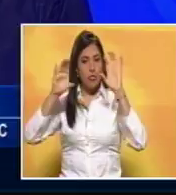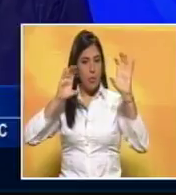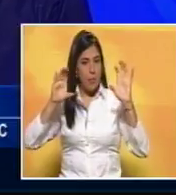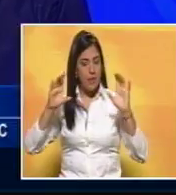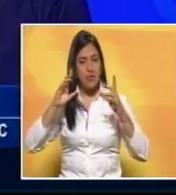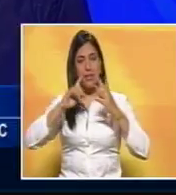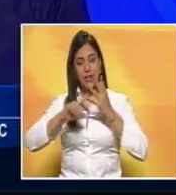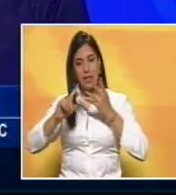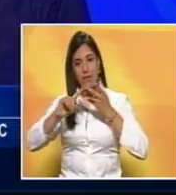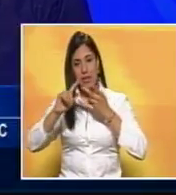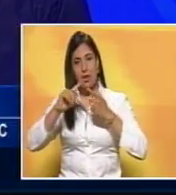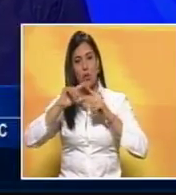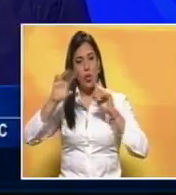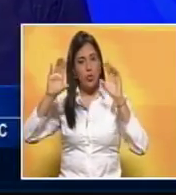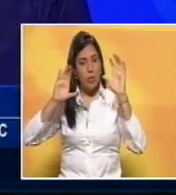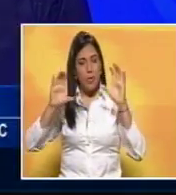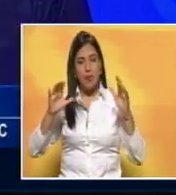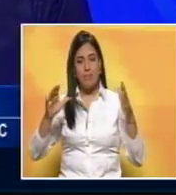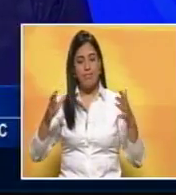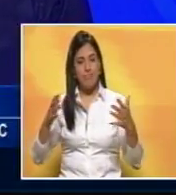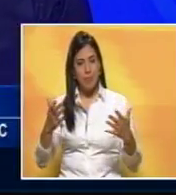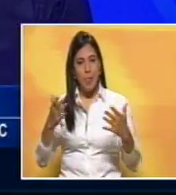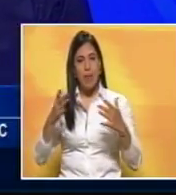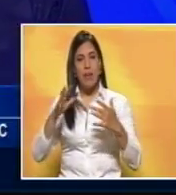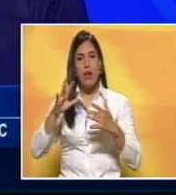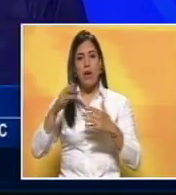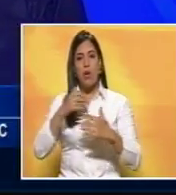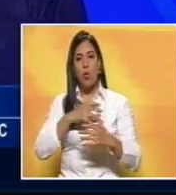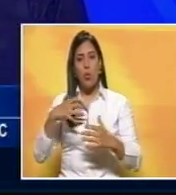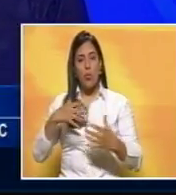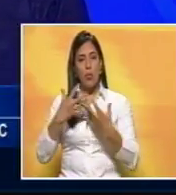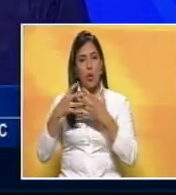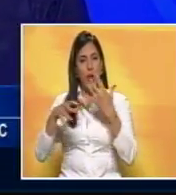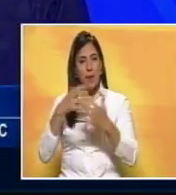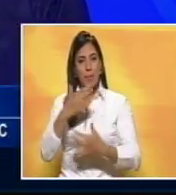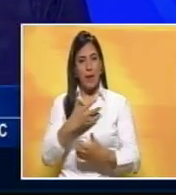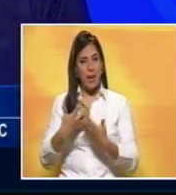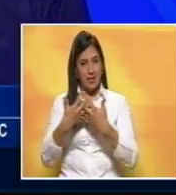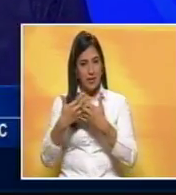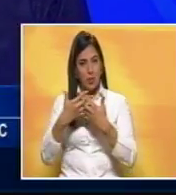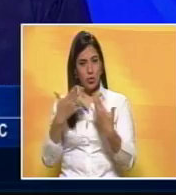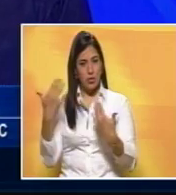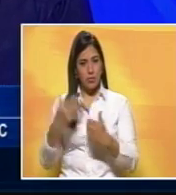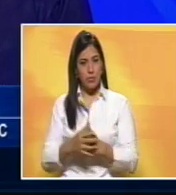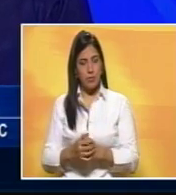transnacionales, a los intereses extranjeros, a los intereses de la élite dominante en los Estados Unidos.